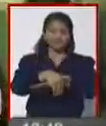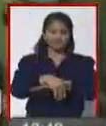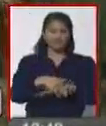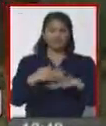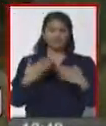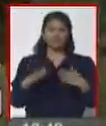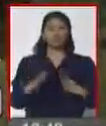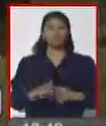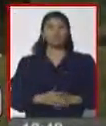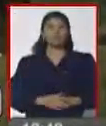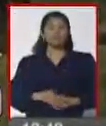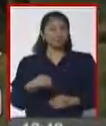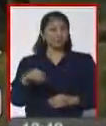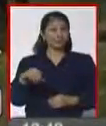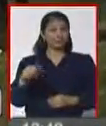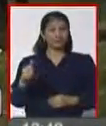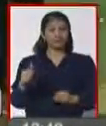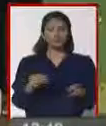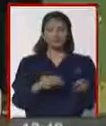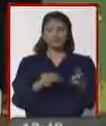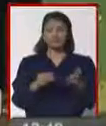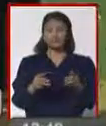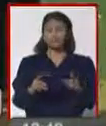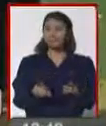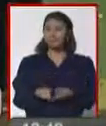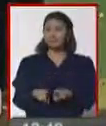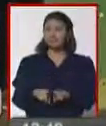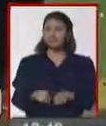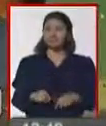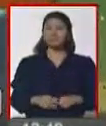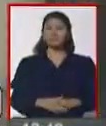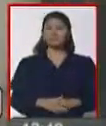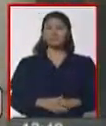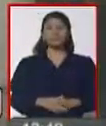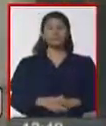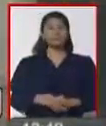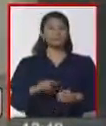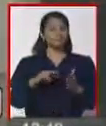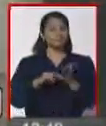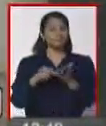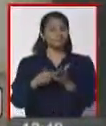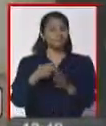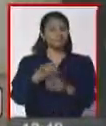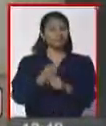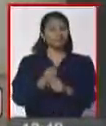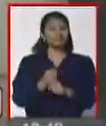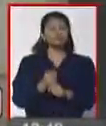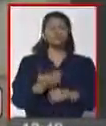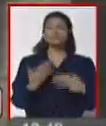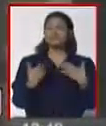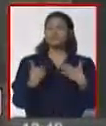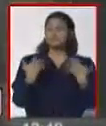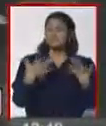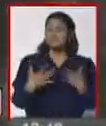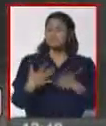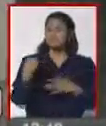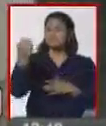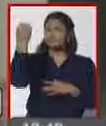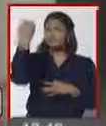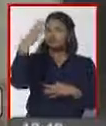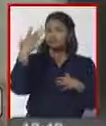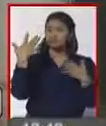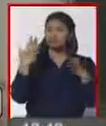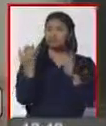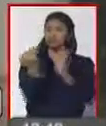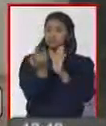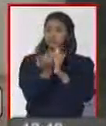a deshoras de la noche por otros por otros mecanismos entonces eso es un secuestro es un delito que tenemos las imágenes tenemos las cámaras